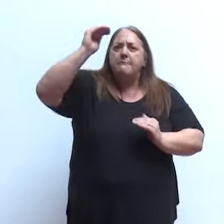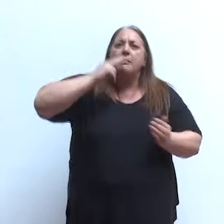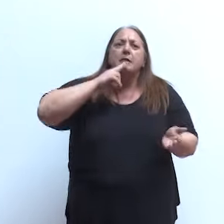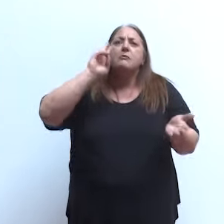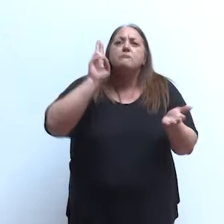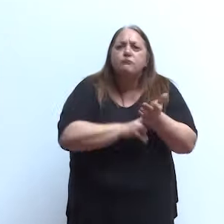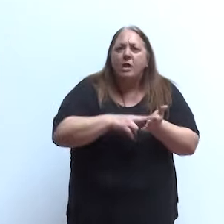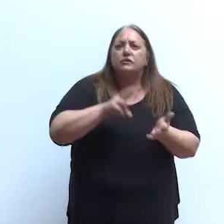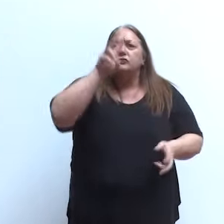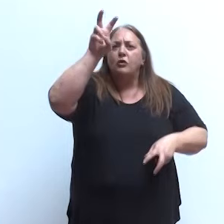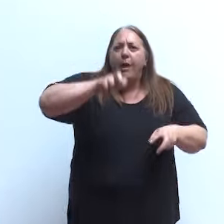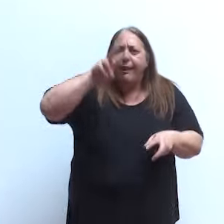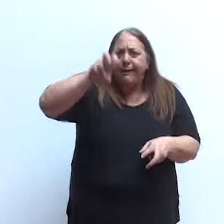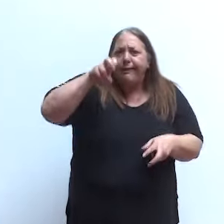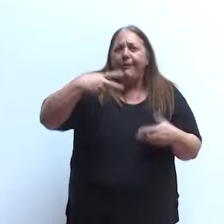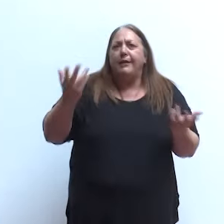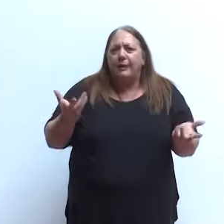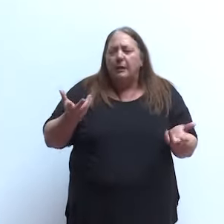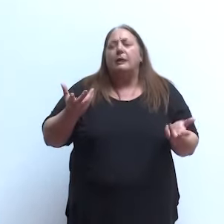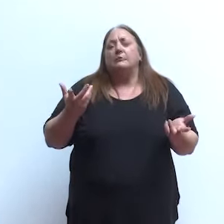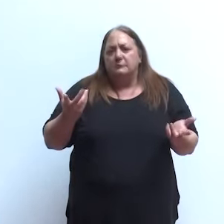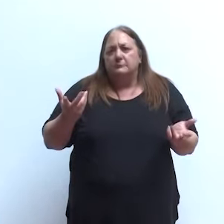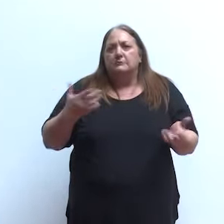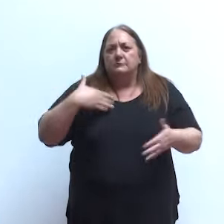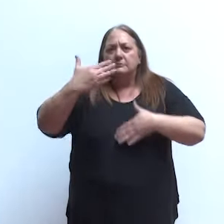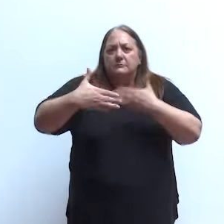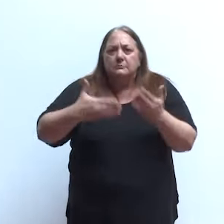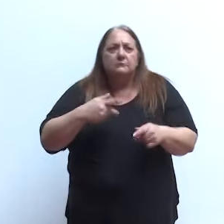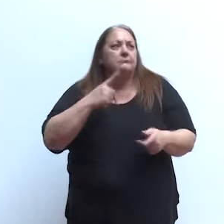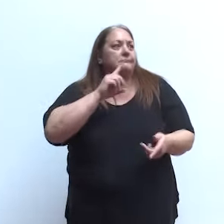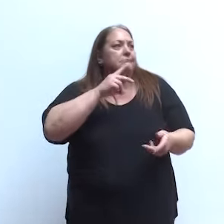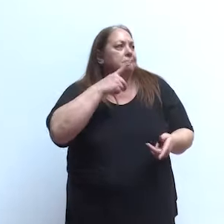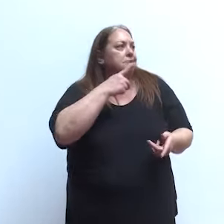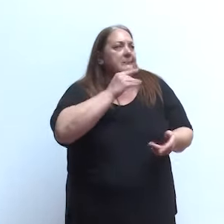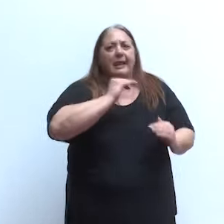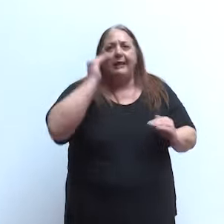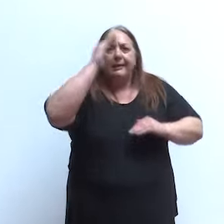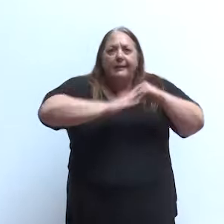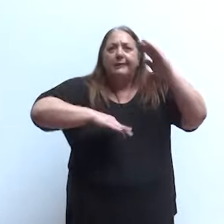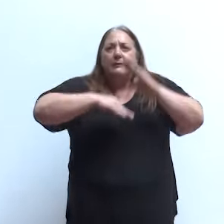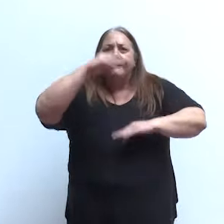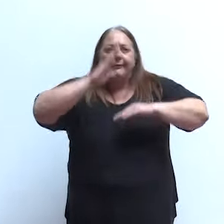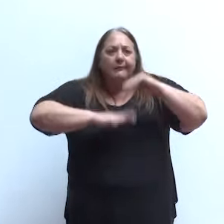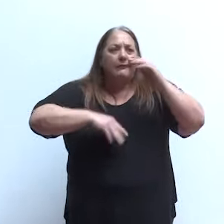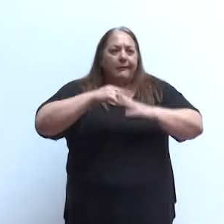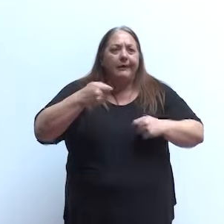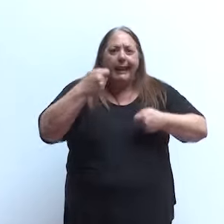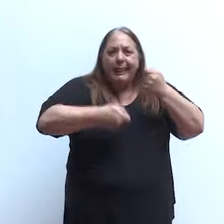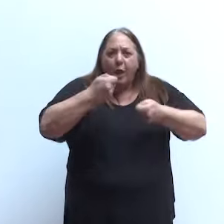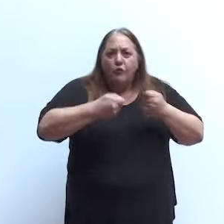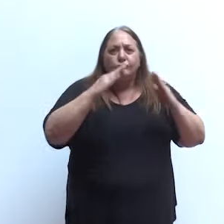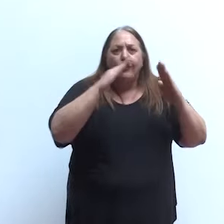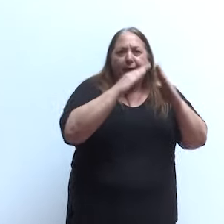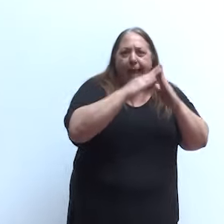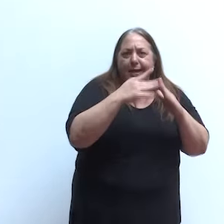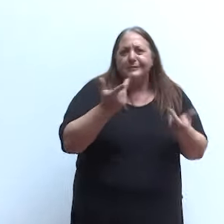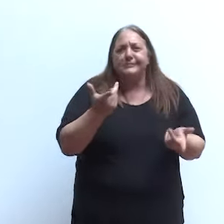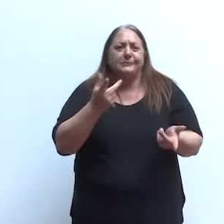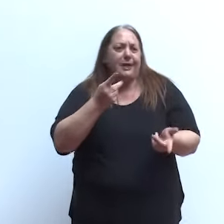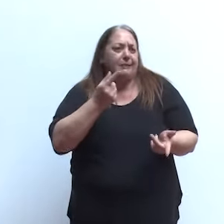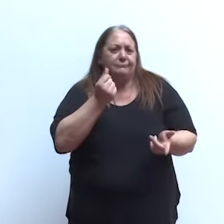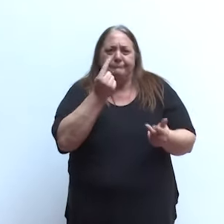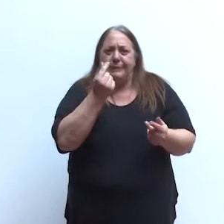ciudad y no se le puso límites a los desarrolladores inmobiliarios no que terminaron disparando el precio del metro cuadrado la vida en la gran